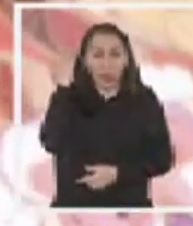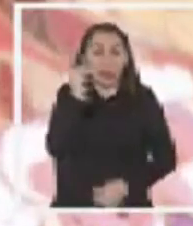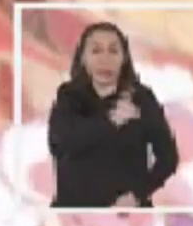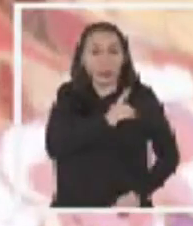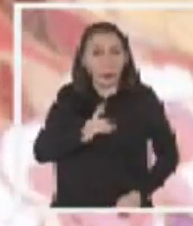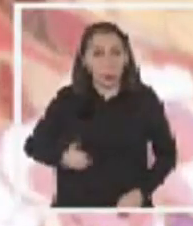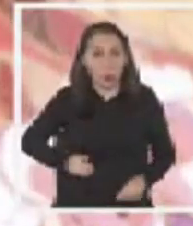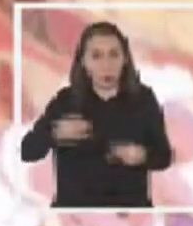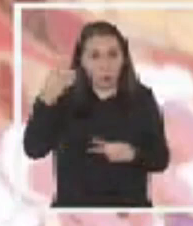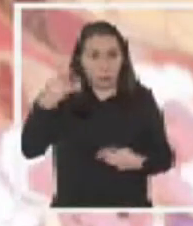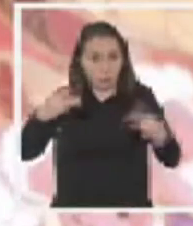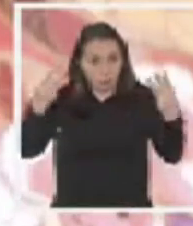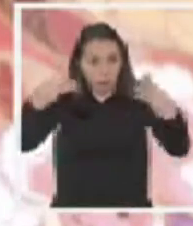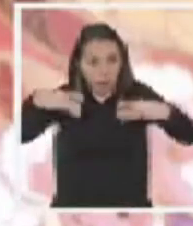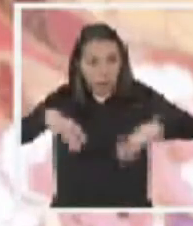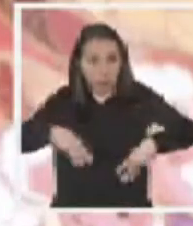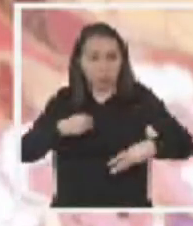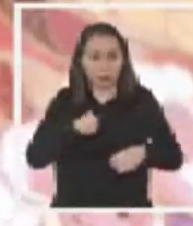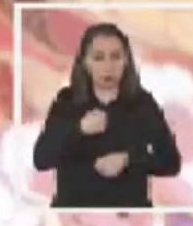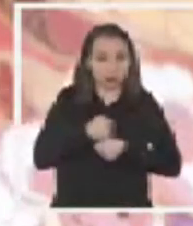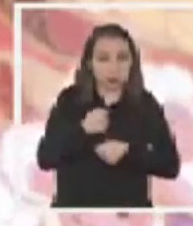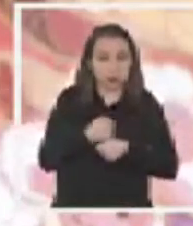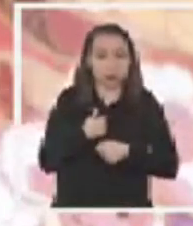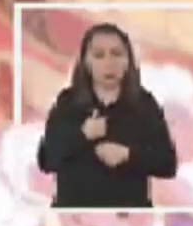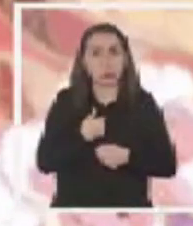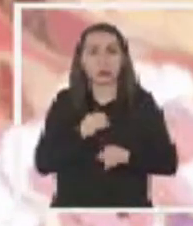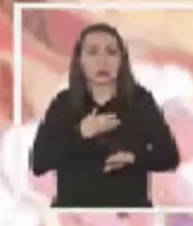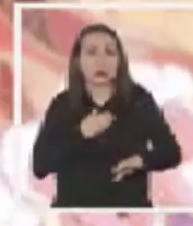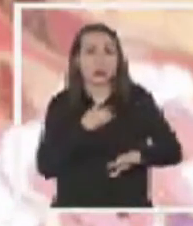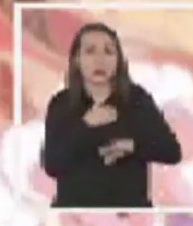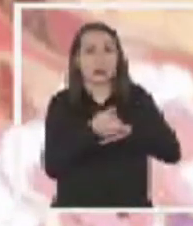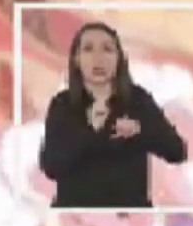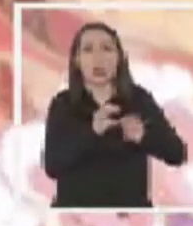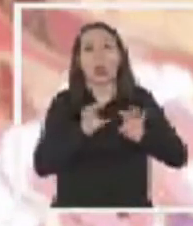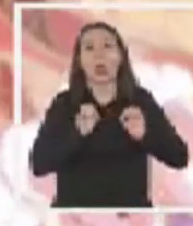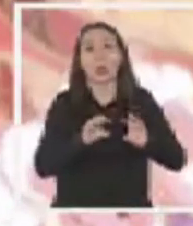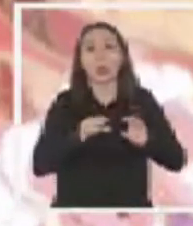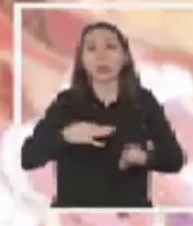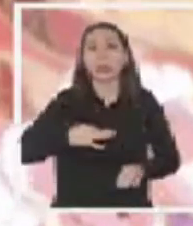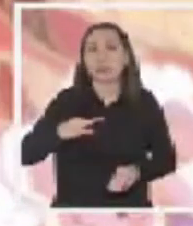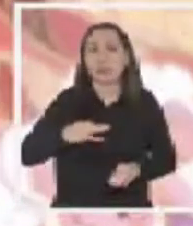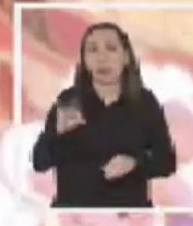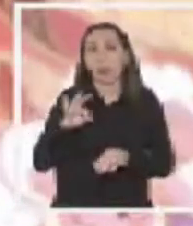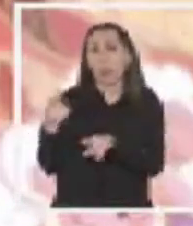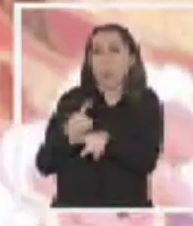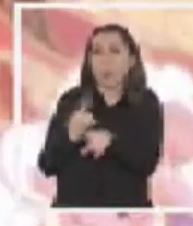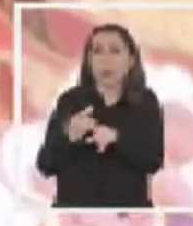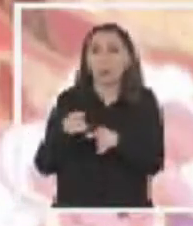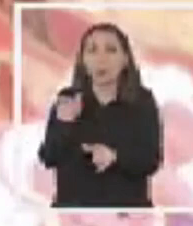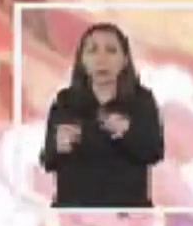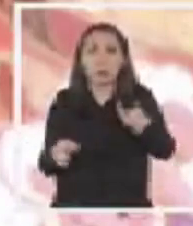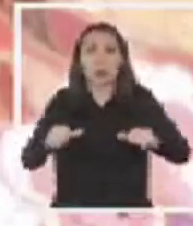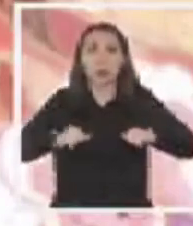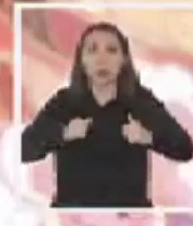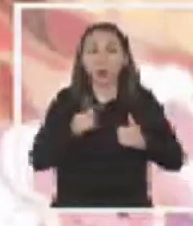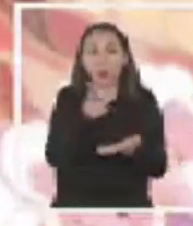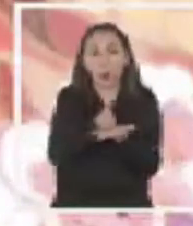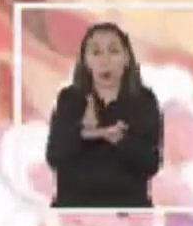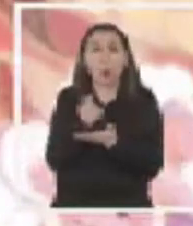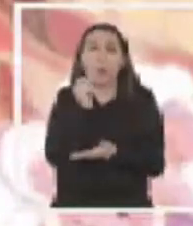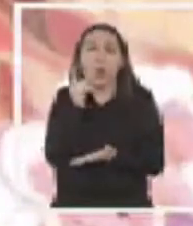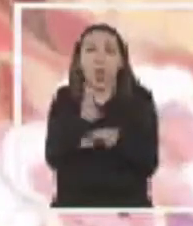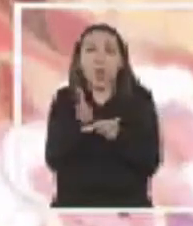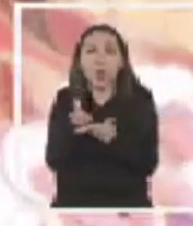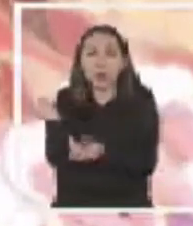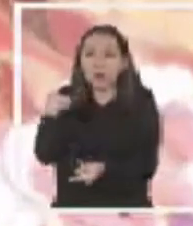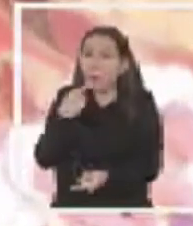diputado por Magallanes y iba a ser clases de Educación cívica o conversar con chicos y chicas en colegio Aprovechando que están los chicos de